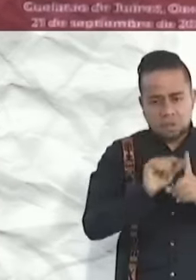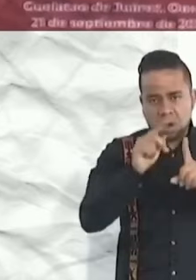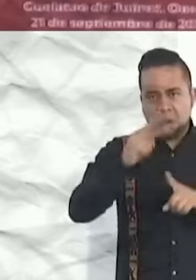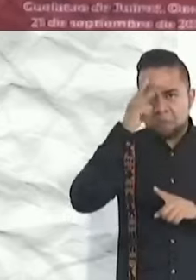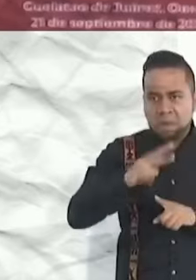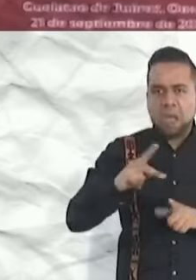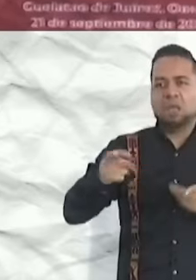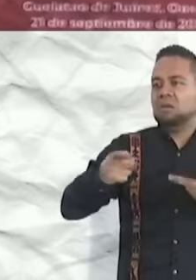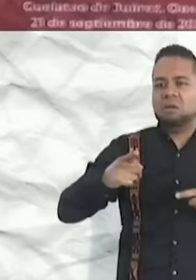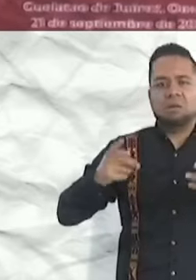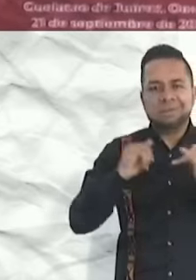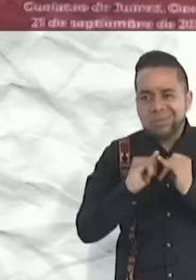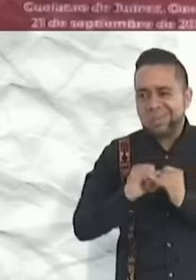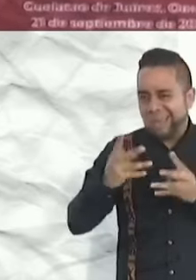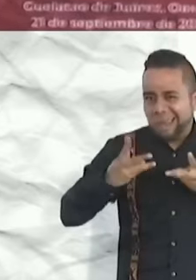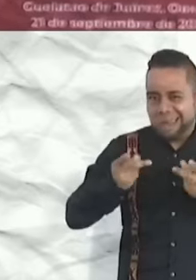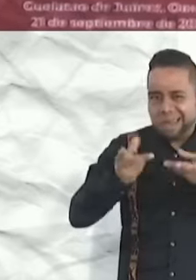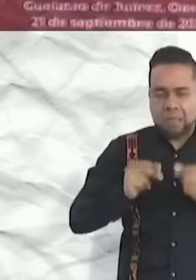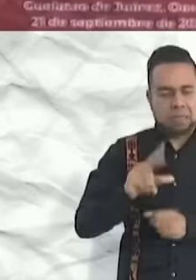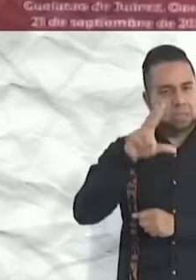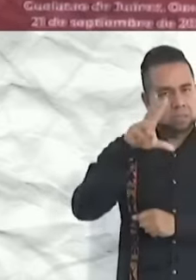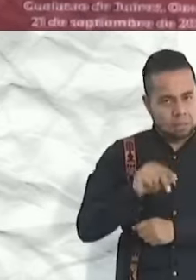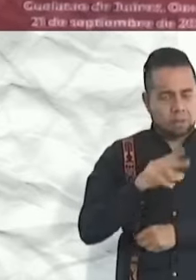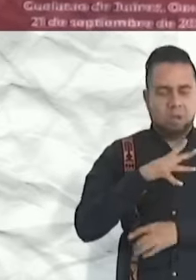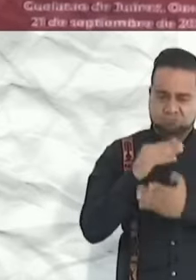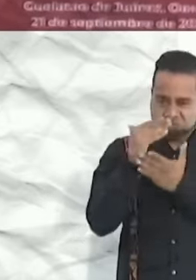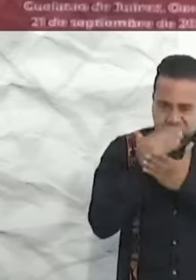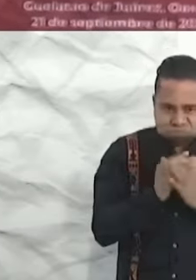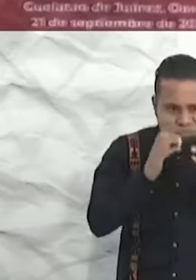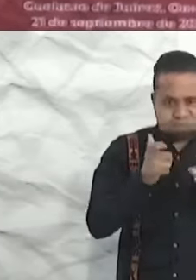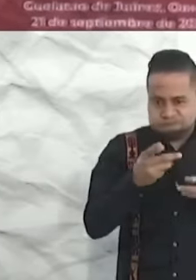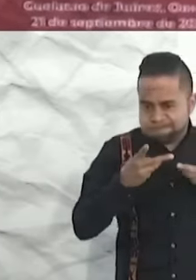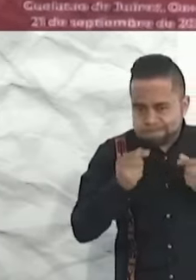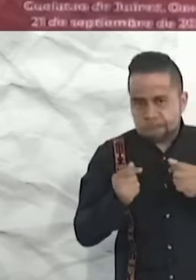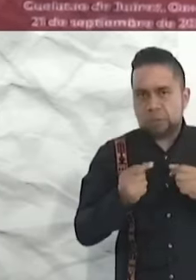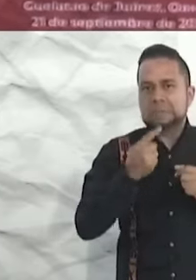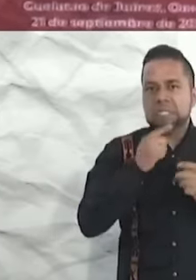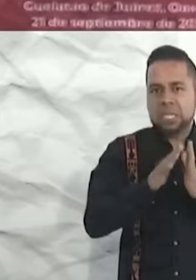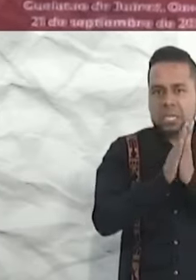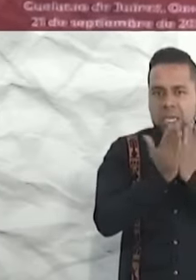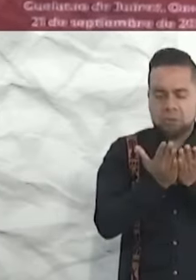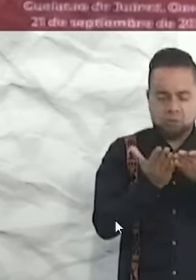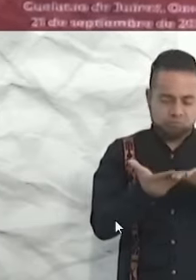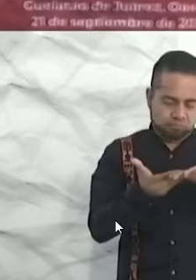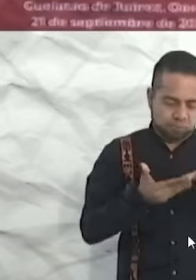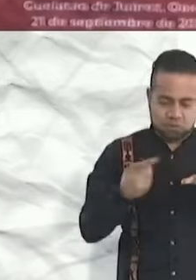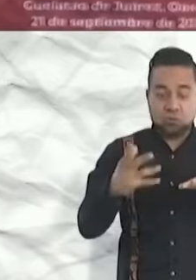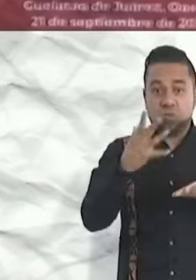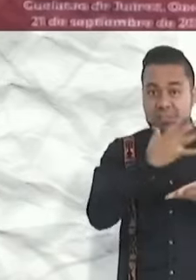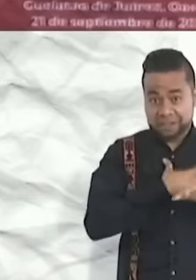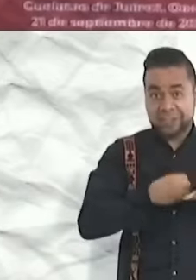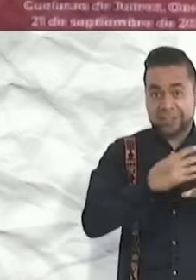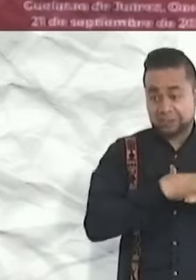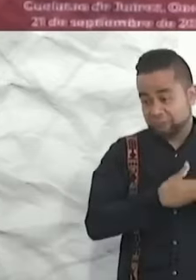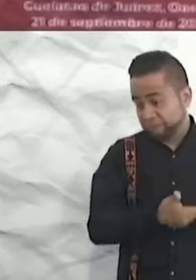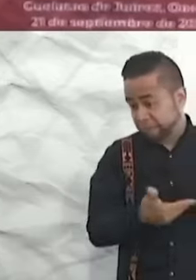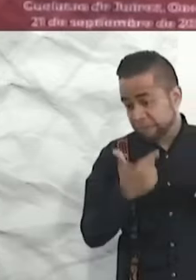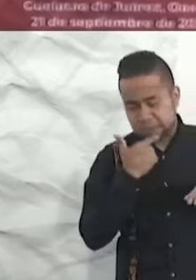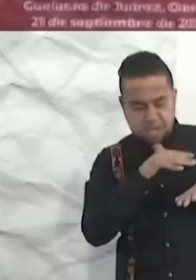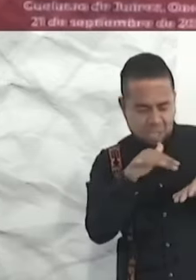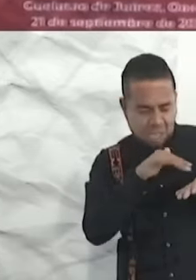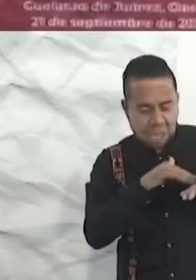republicana. Exacto. Sí, él, en el libro que le dejó a sus hijos, habla de